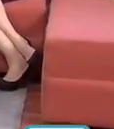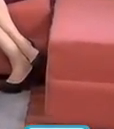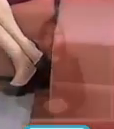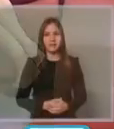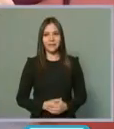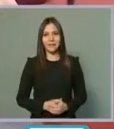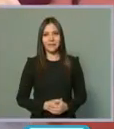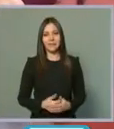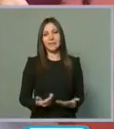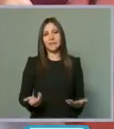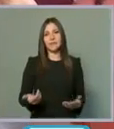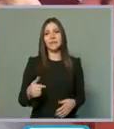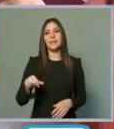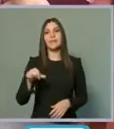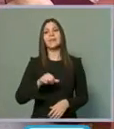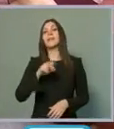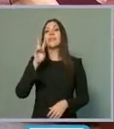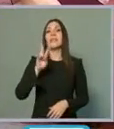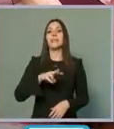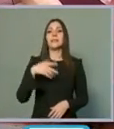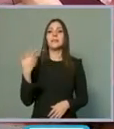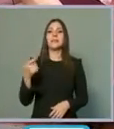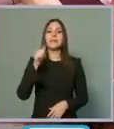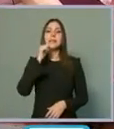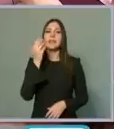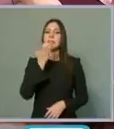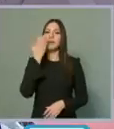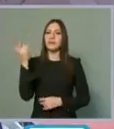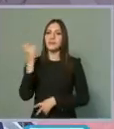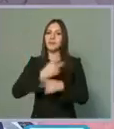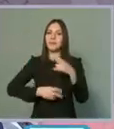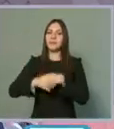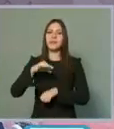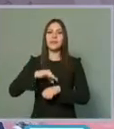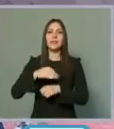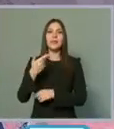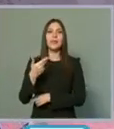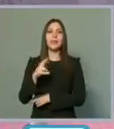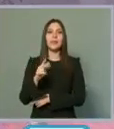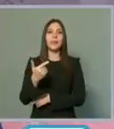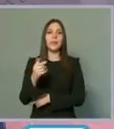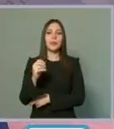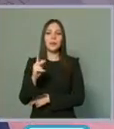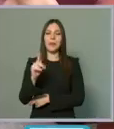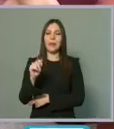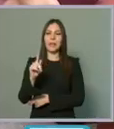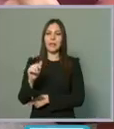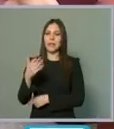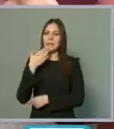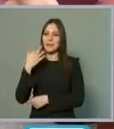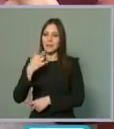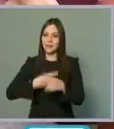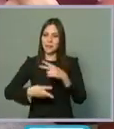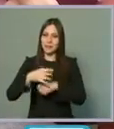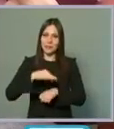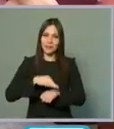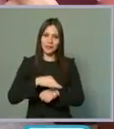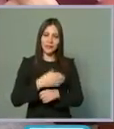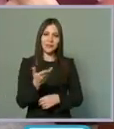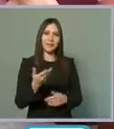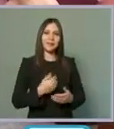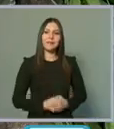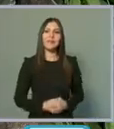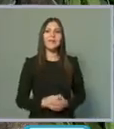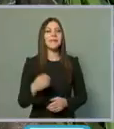Y evidentemente, como es una gran y hermosa costumbre, está con nosotros el doctor Hugo Plata. Bienvenido, doctor. Buenos días, Doc. buenos días, buenos días. Y yo creo que